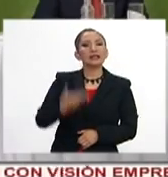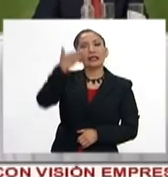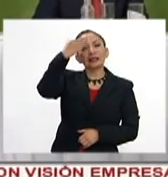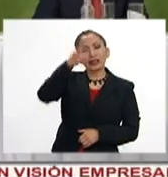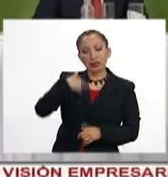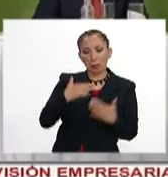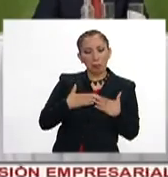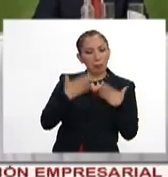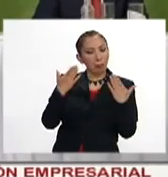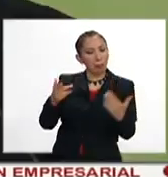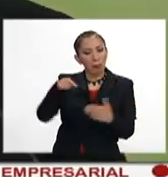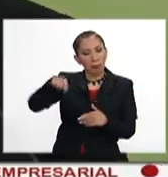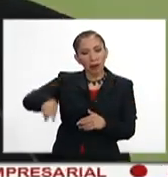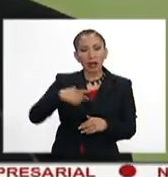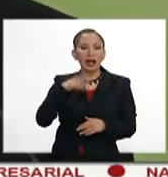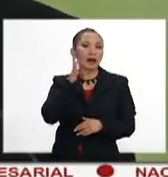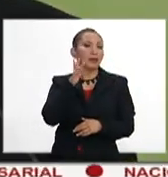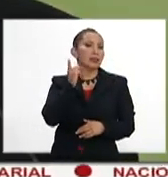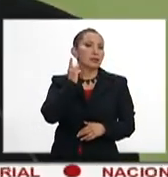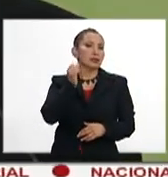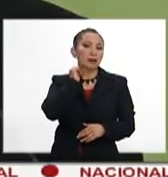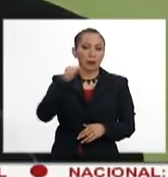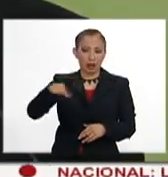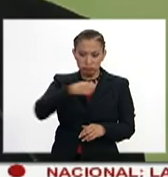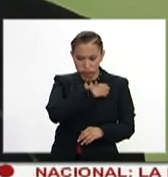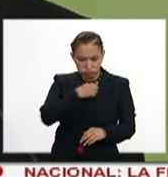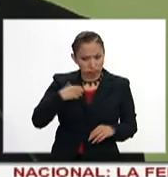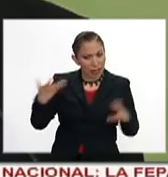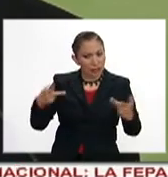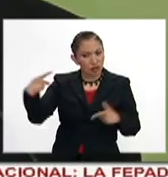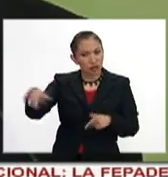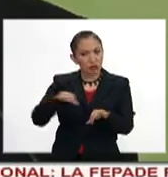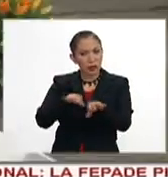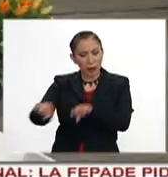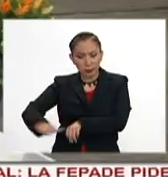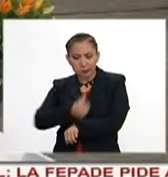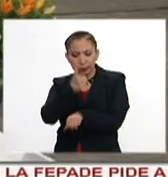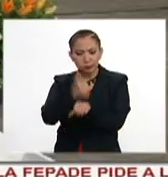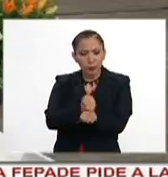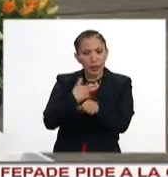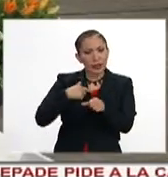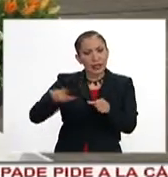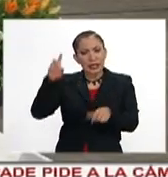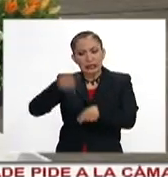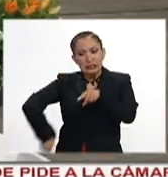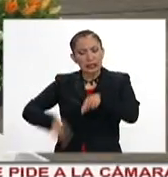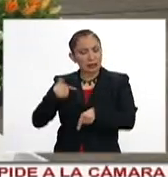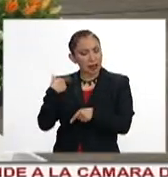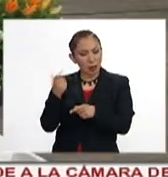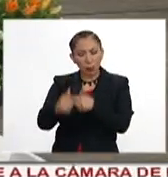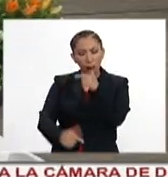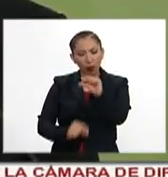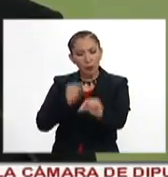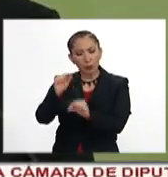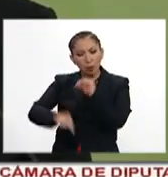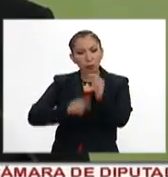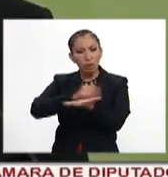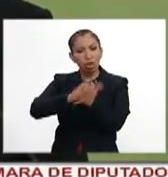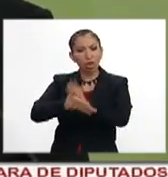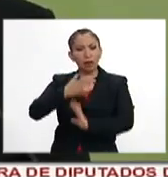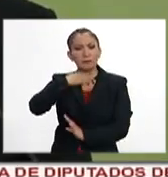Nieto confió que el Congreso de la Unión cumple el compromiso de su implementación y así se combata de manera gradual la